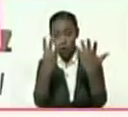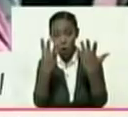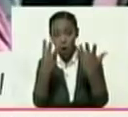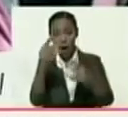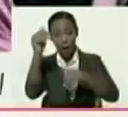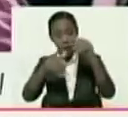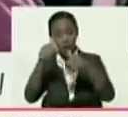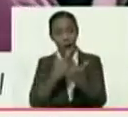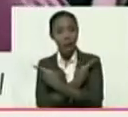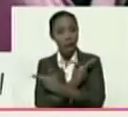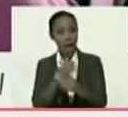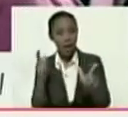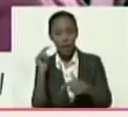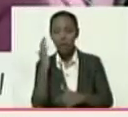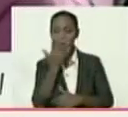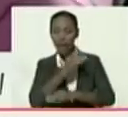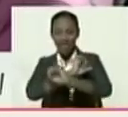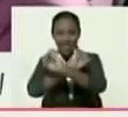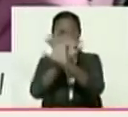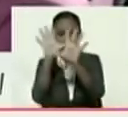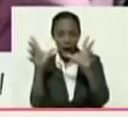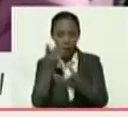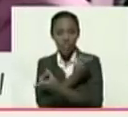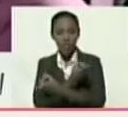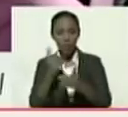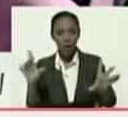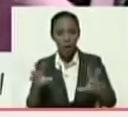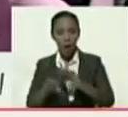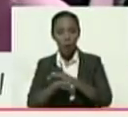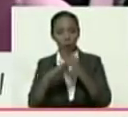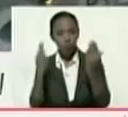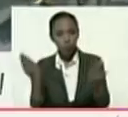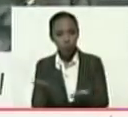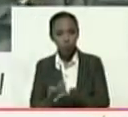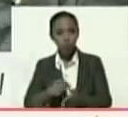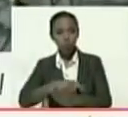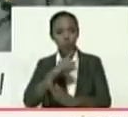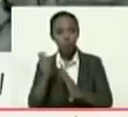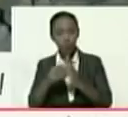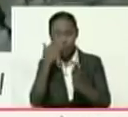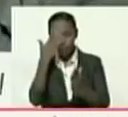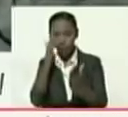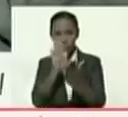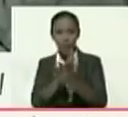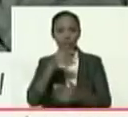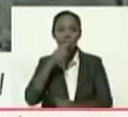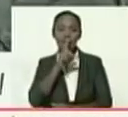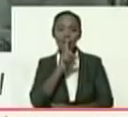libres, transparentes, democráticas, universales, directas y secretas.